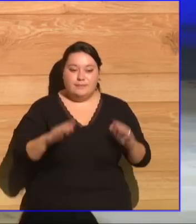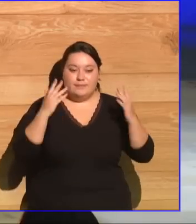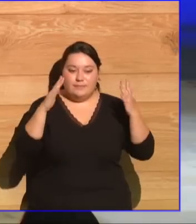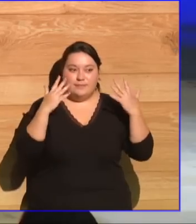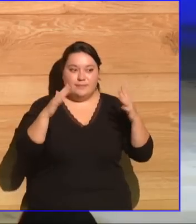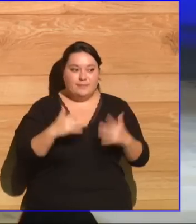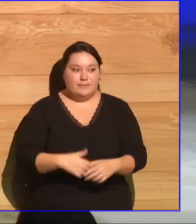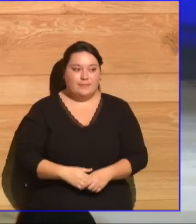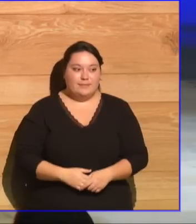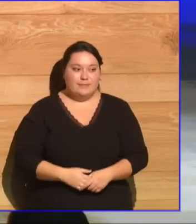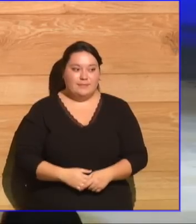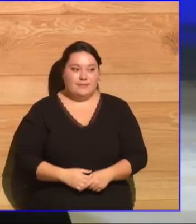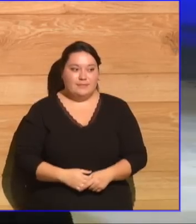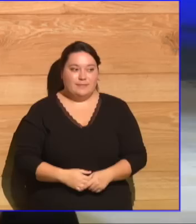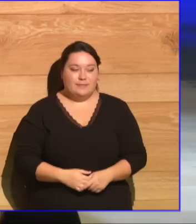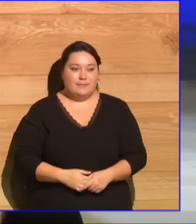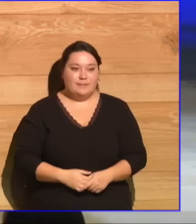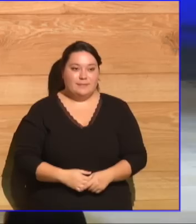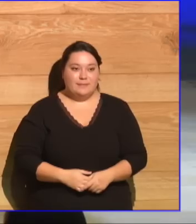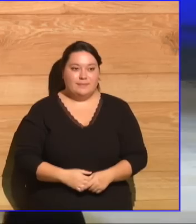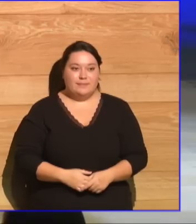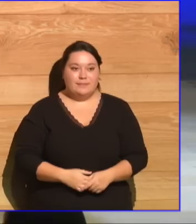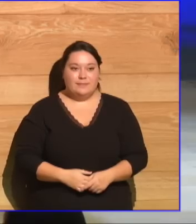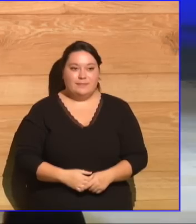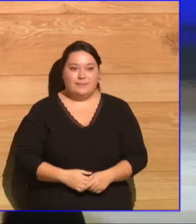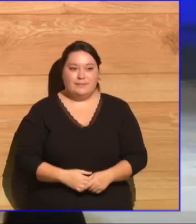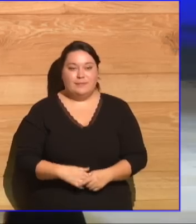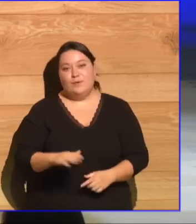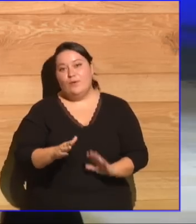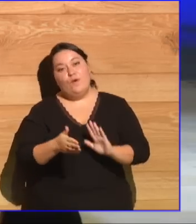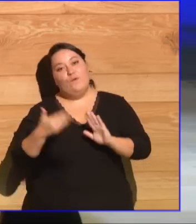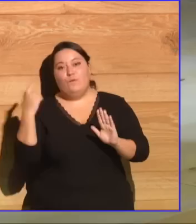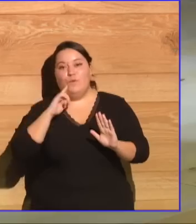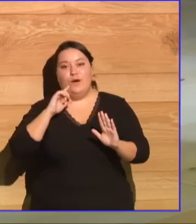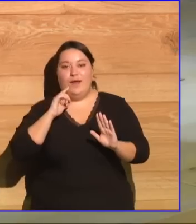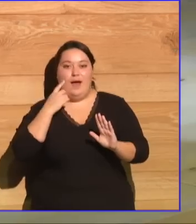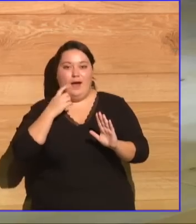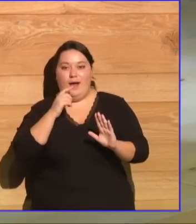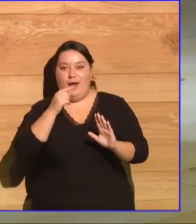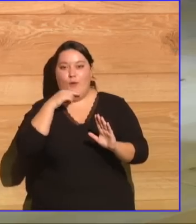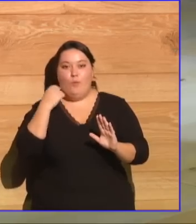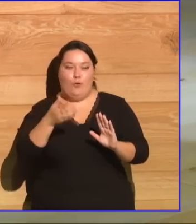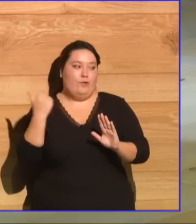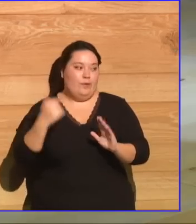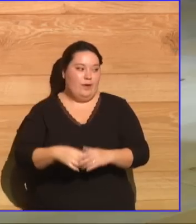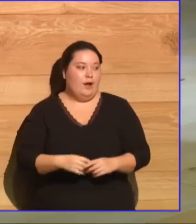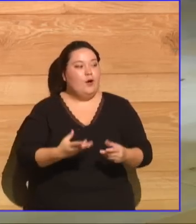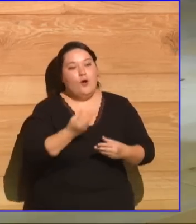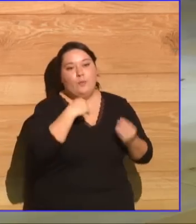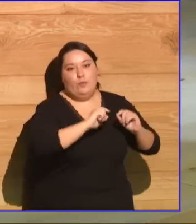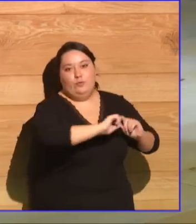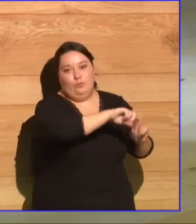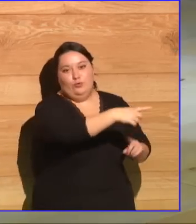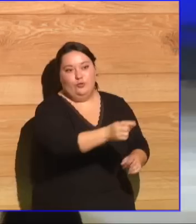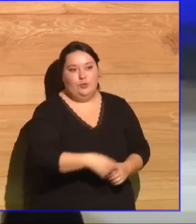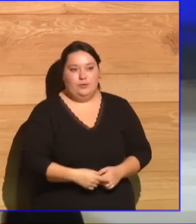chiste, lo he hecho por el chiste. ¡Quito los bombones, Juan! ¡Fuera los bombones, Juan! Es chiste, no es verdad. Lo quito, retiro el